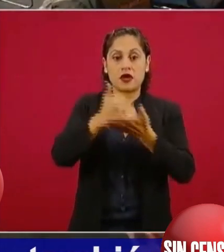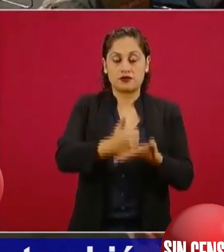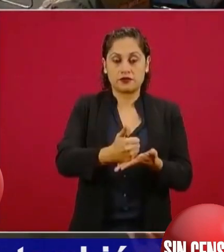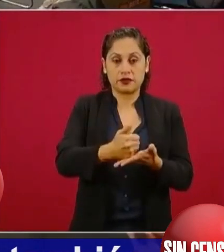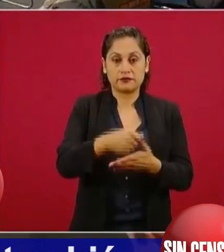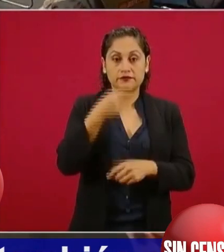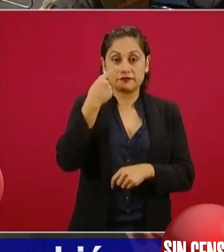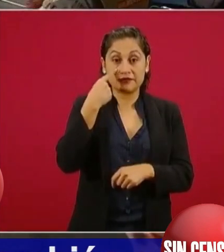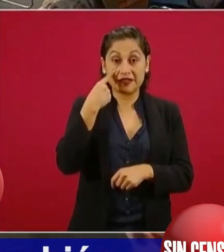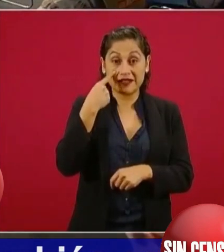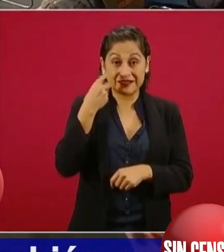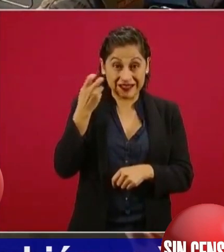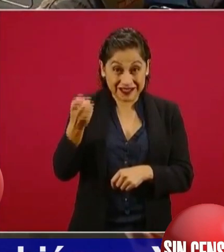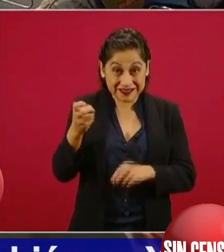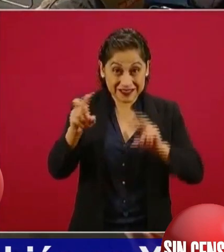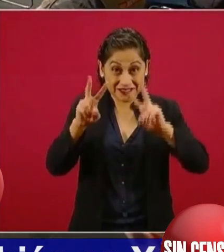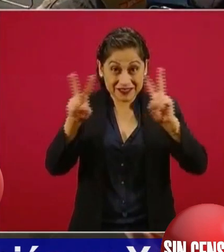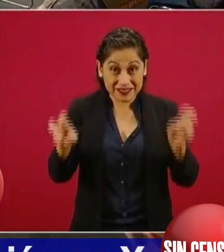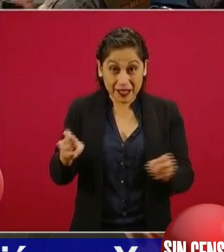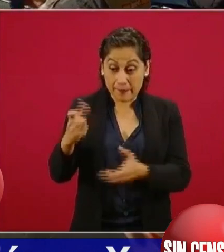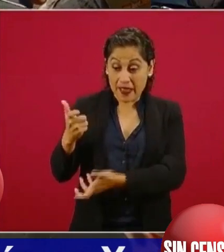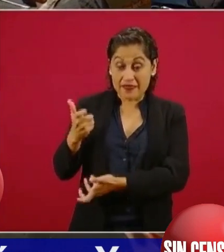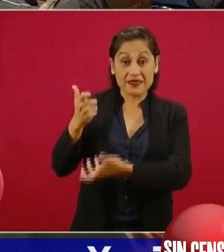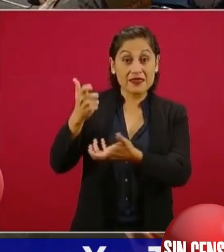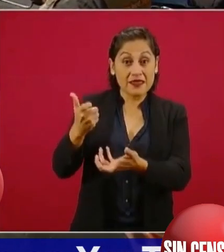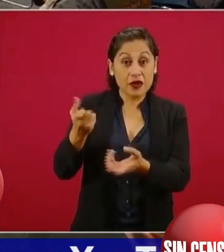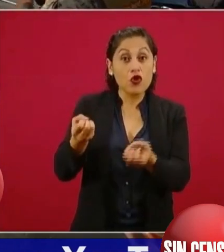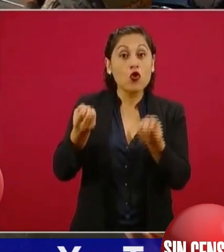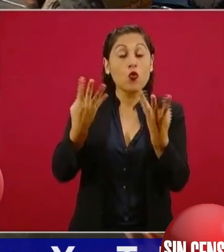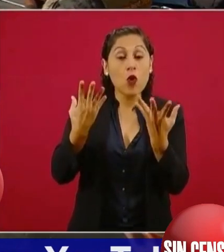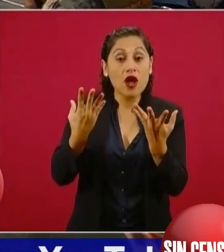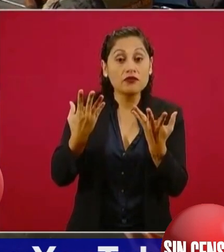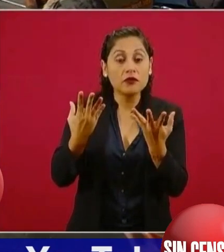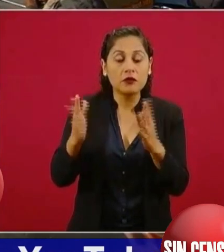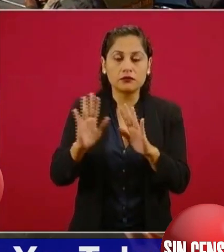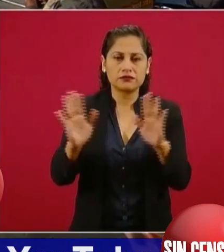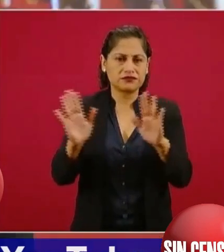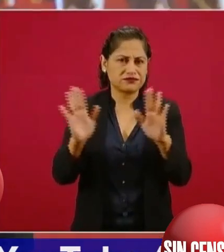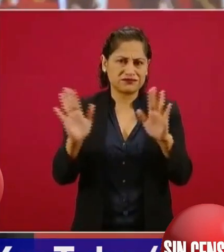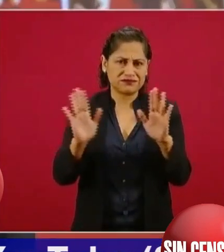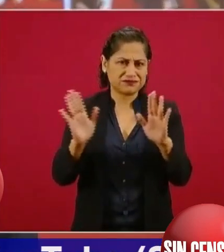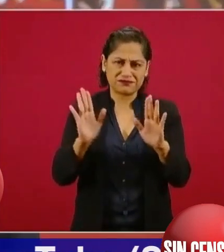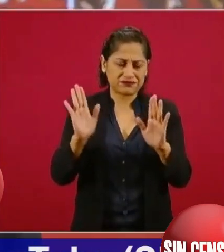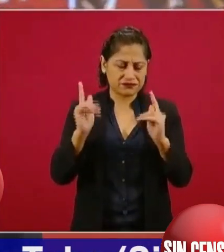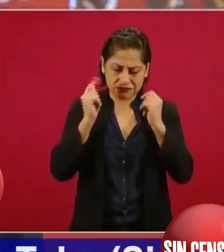o sea, de por medio, o sea, no nos importa. Es un asunto